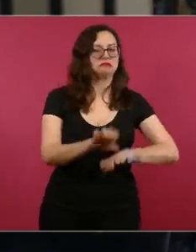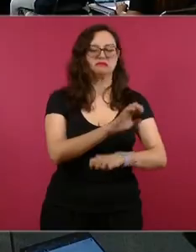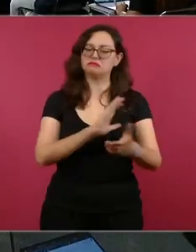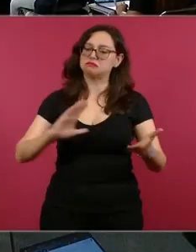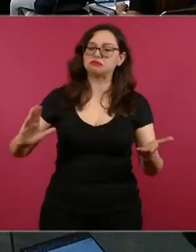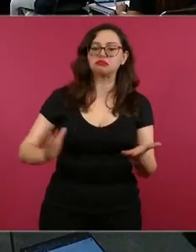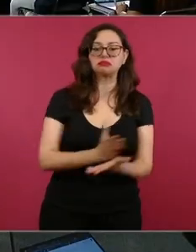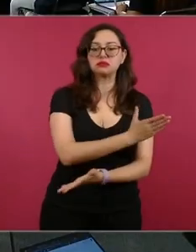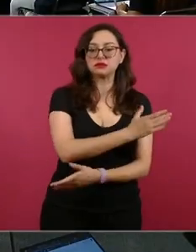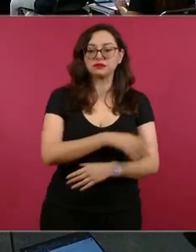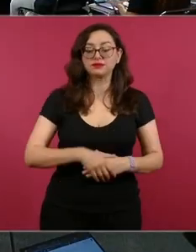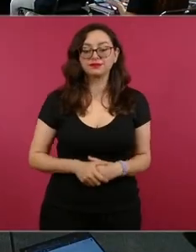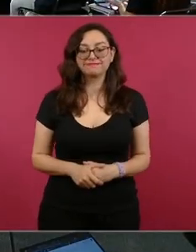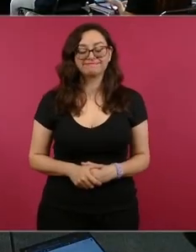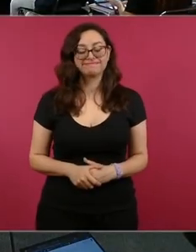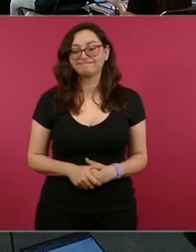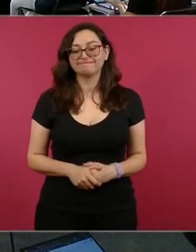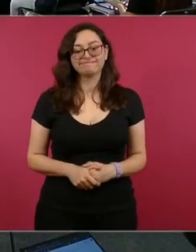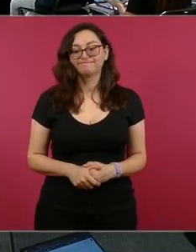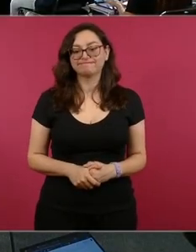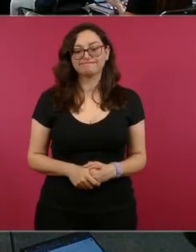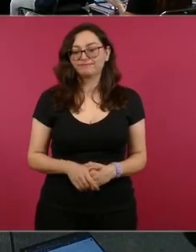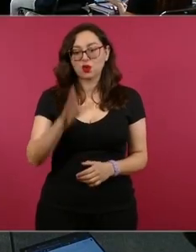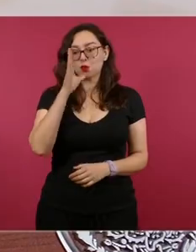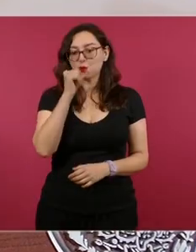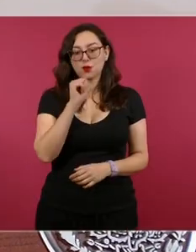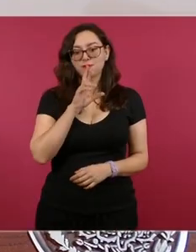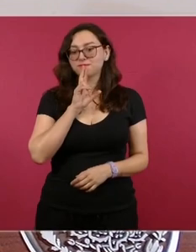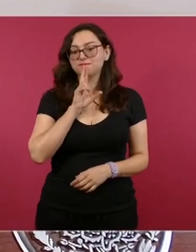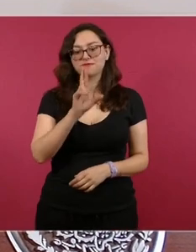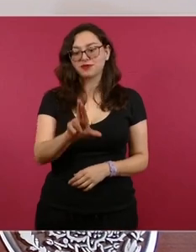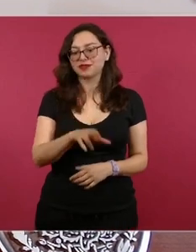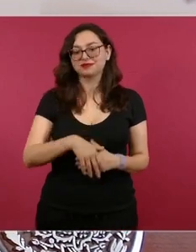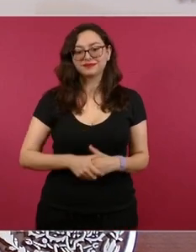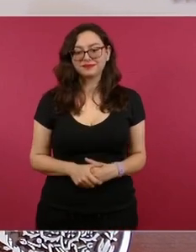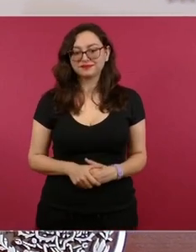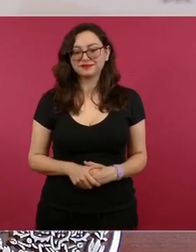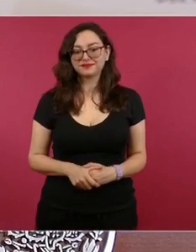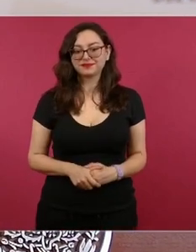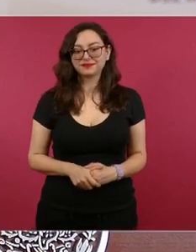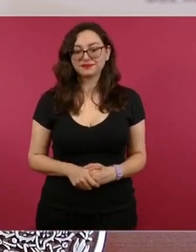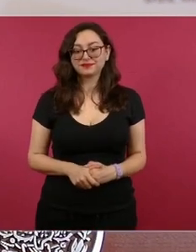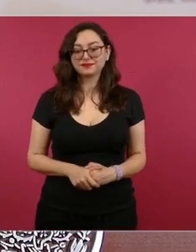corporaciones? No puedo hablar de eso. No puedo hablar de eso.